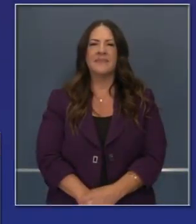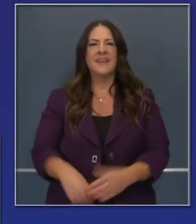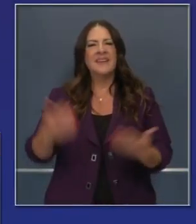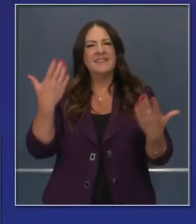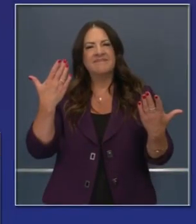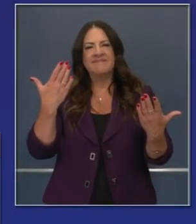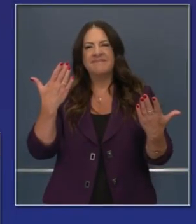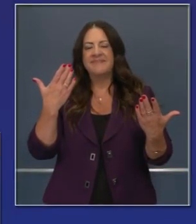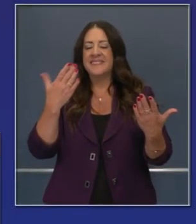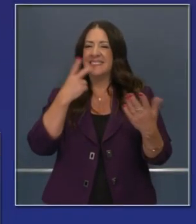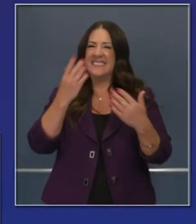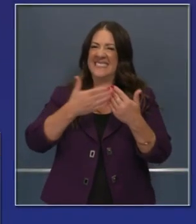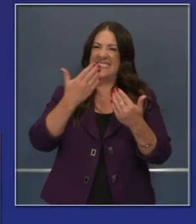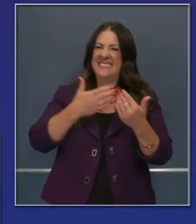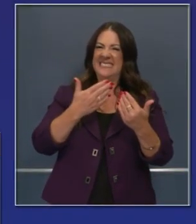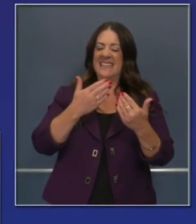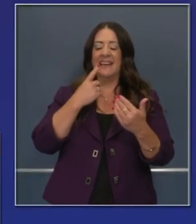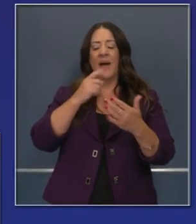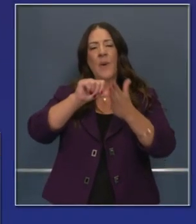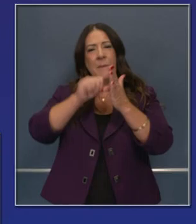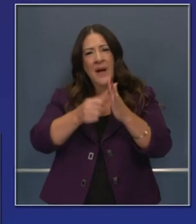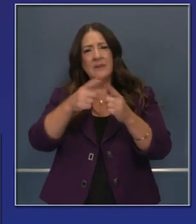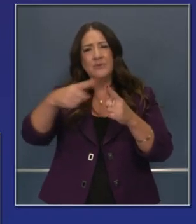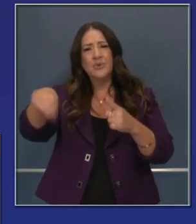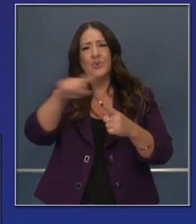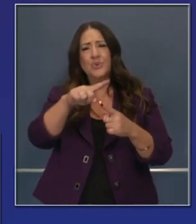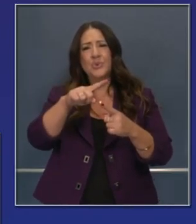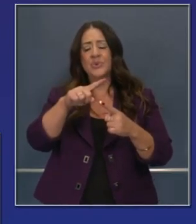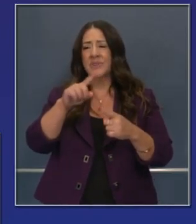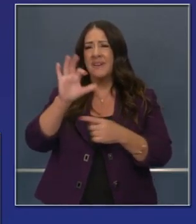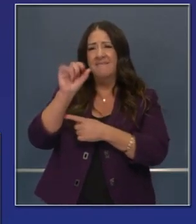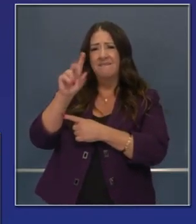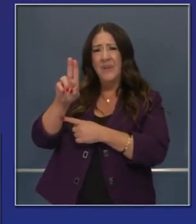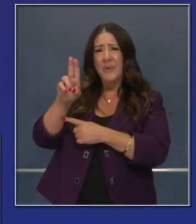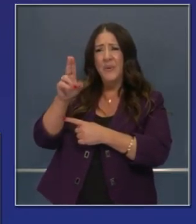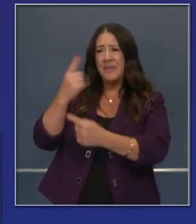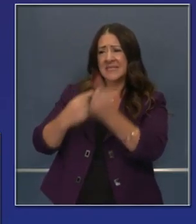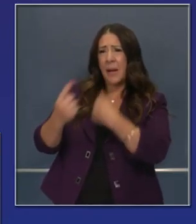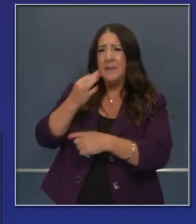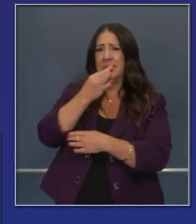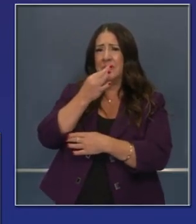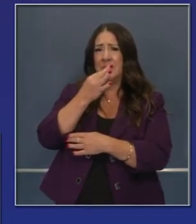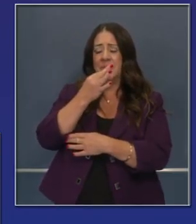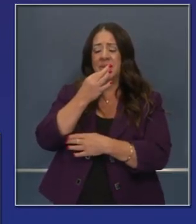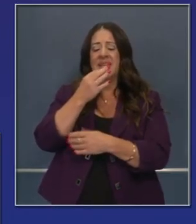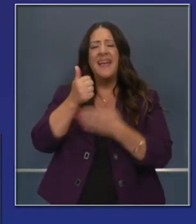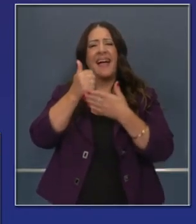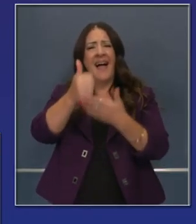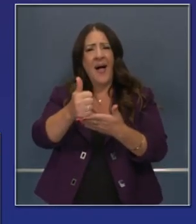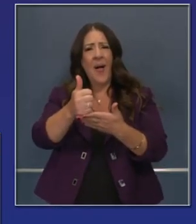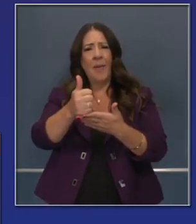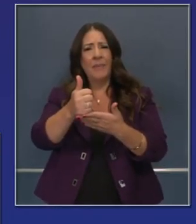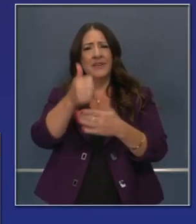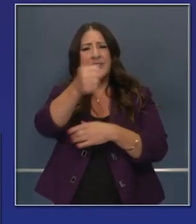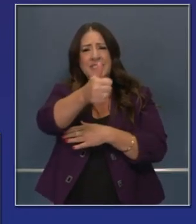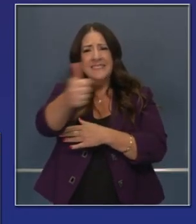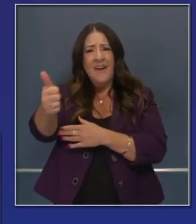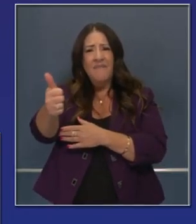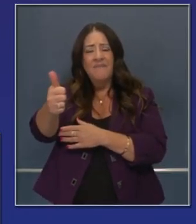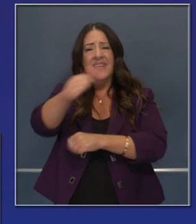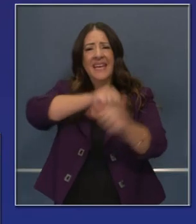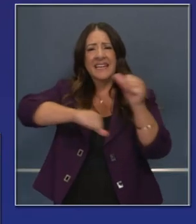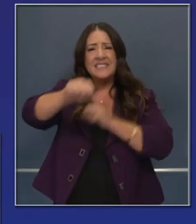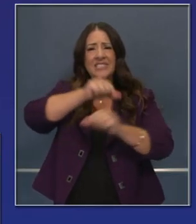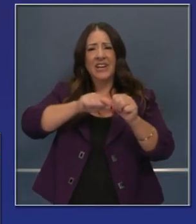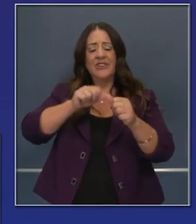de gripe está a la vuelta de la esquina. Les quiero instar cuán importante es el vacunarse para mitigar la